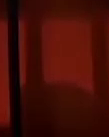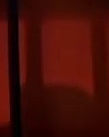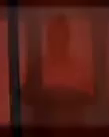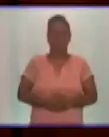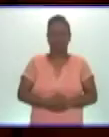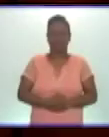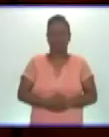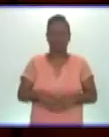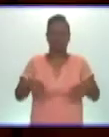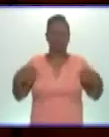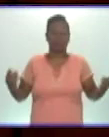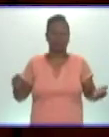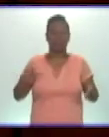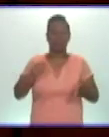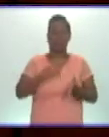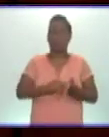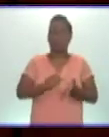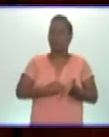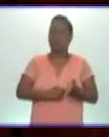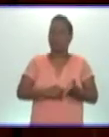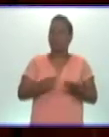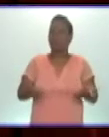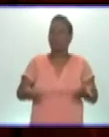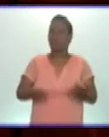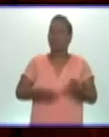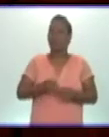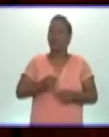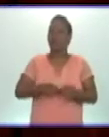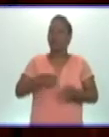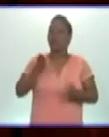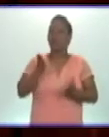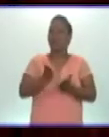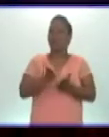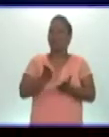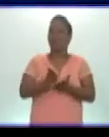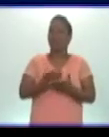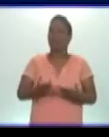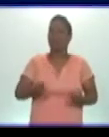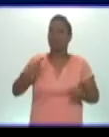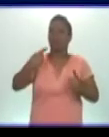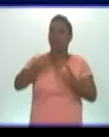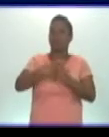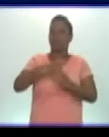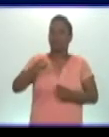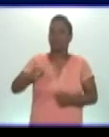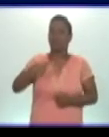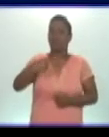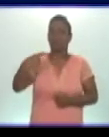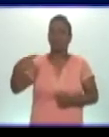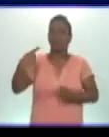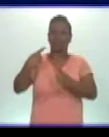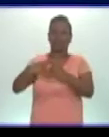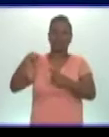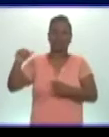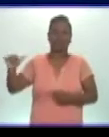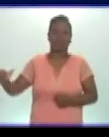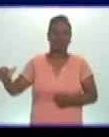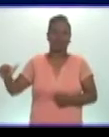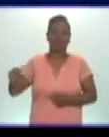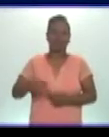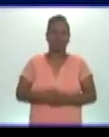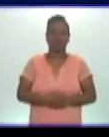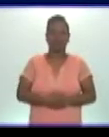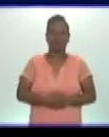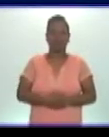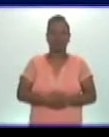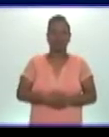¿Qué operaciones estudiamos? Estudiamos la suma y resta de monomios y polinomios, la multiplicación